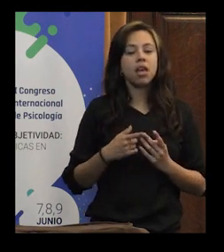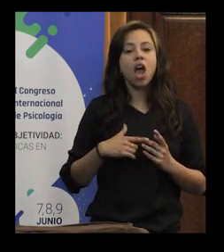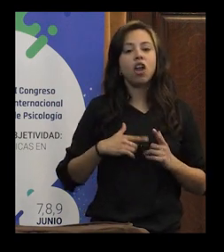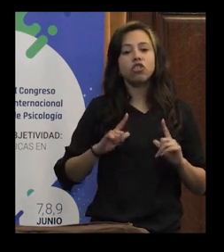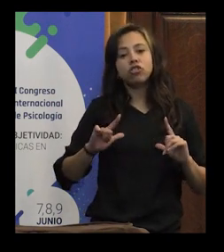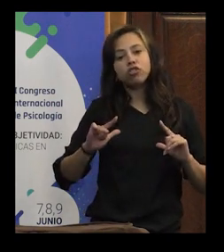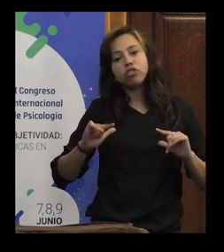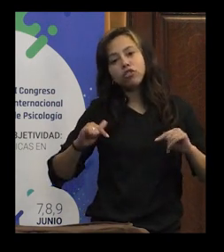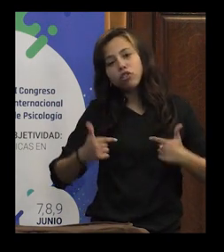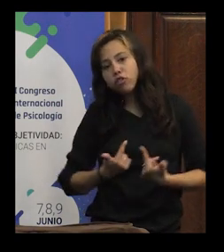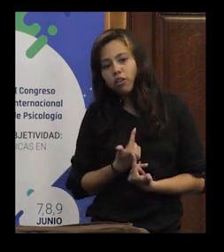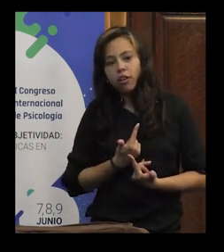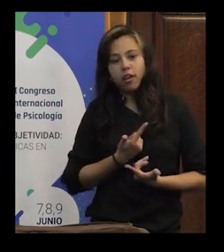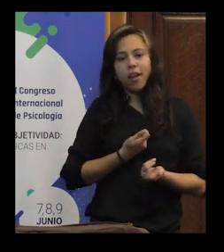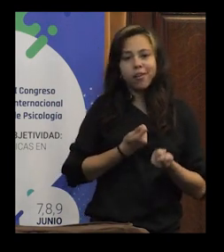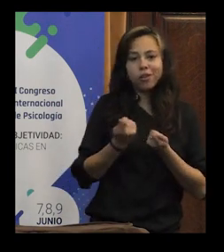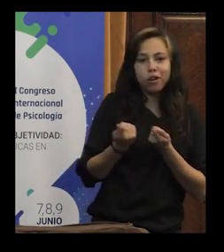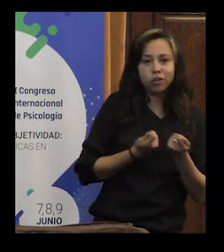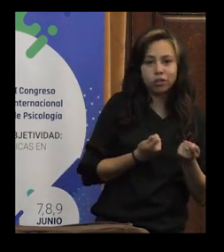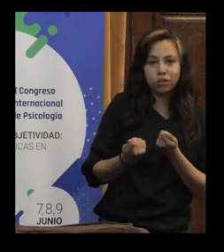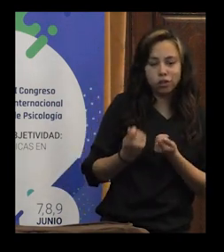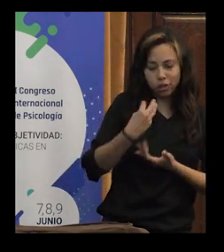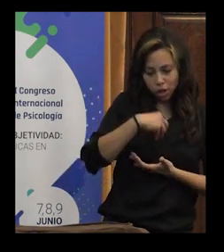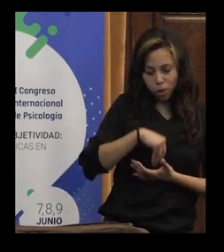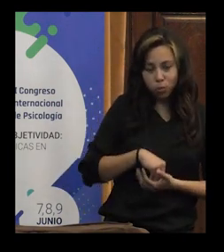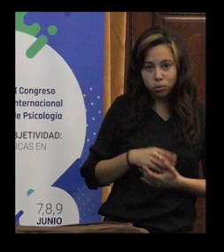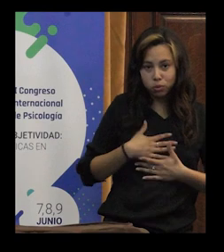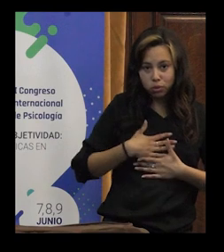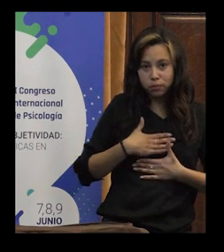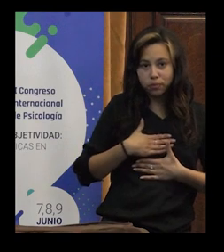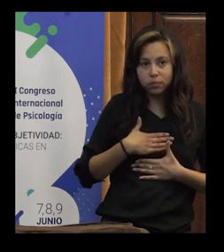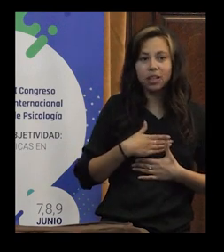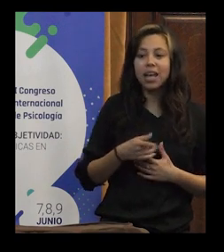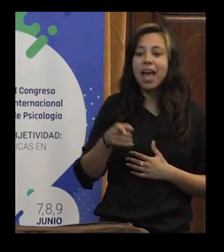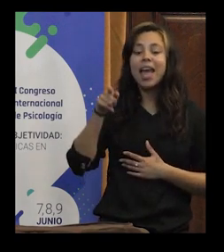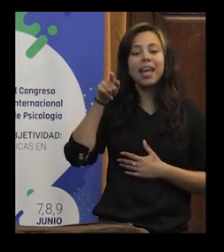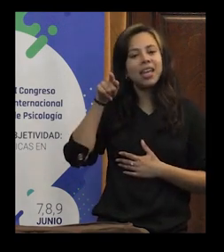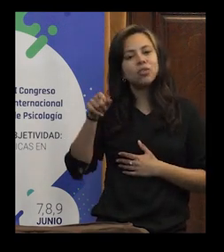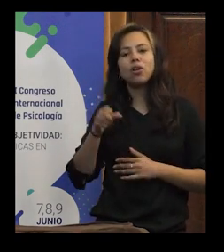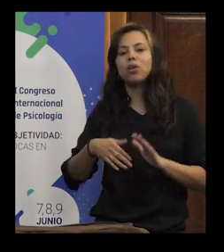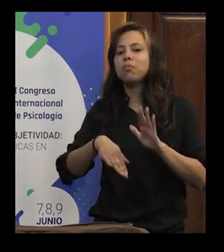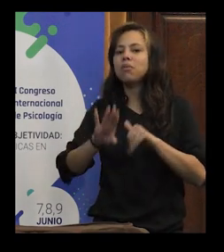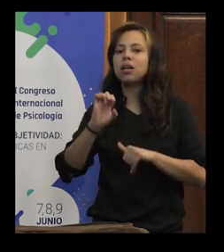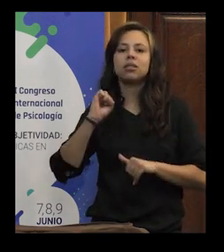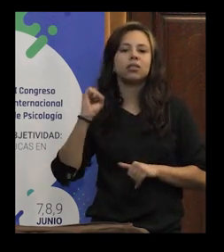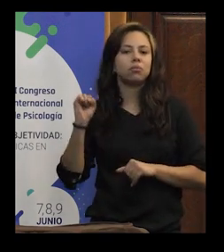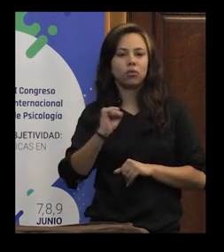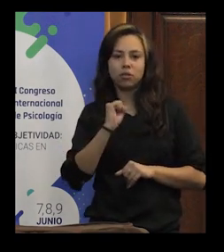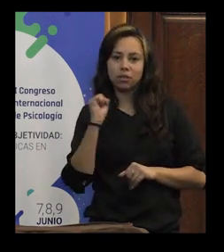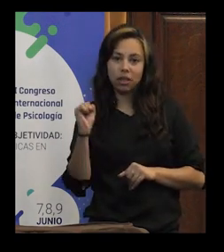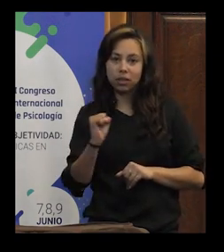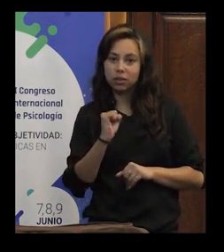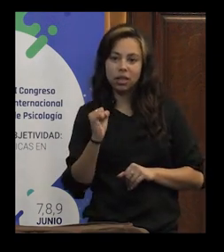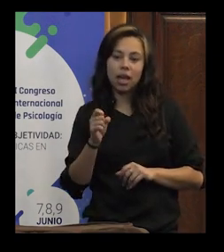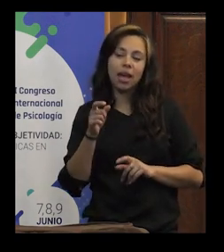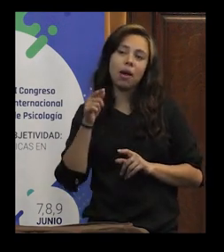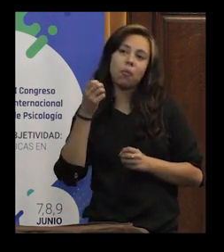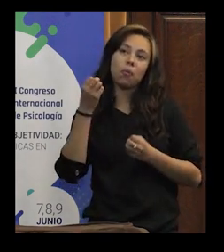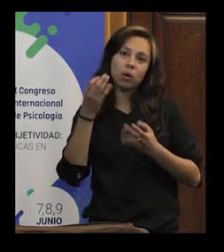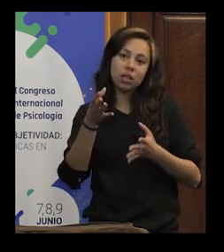da causalidade biologicamente atribuível, que é a essência de que chamamos